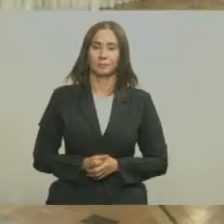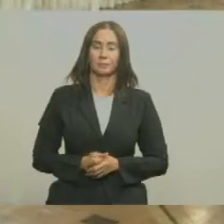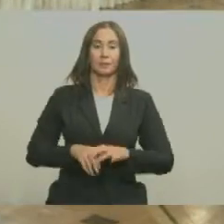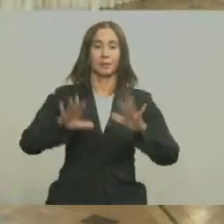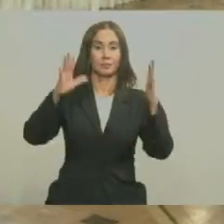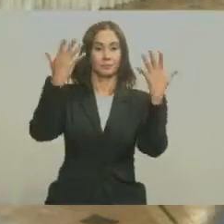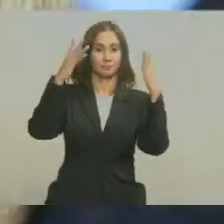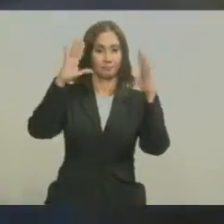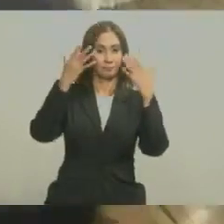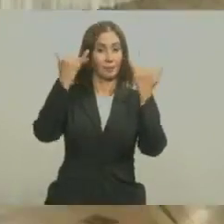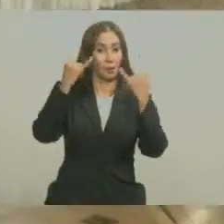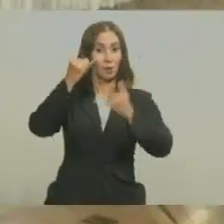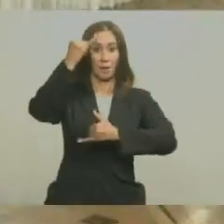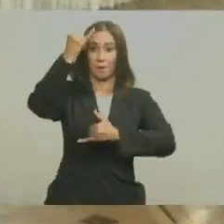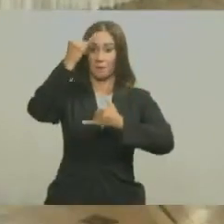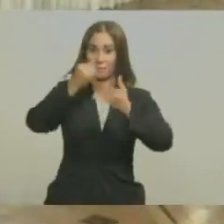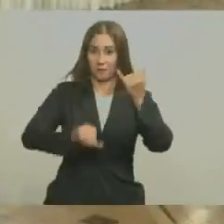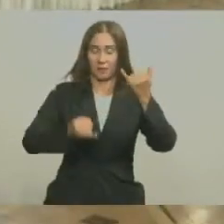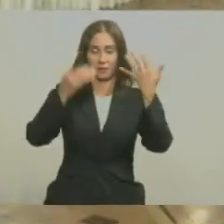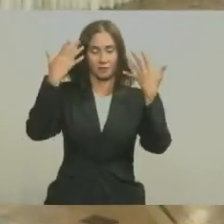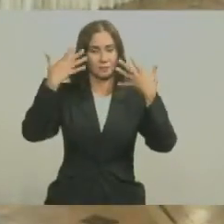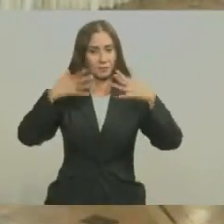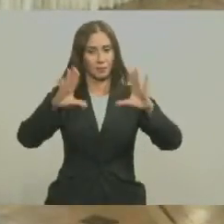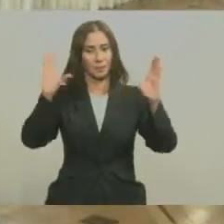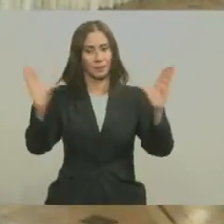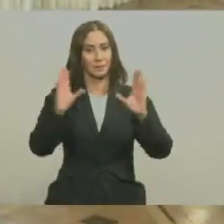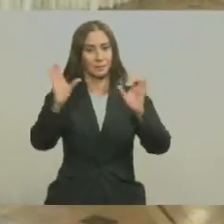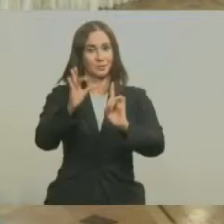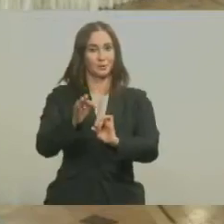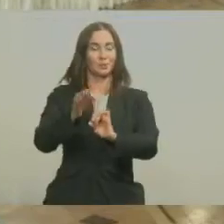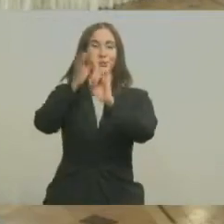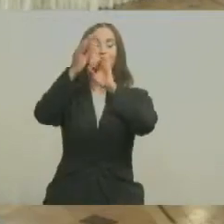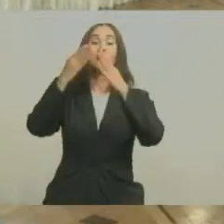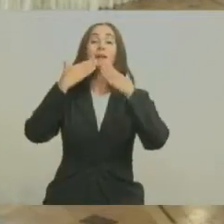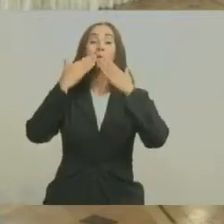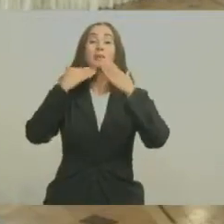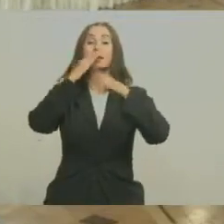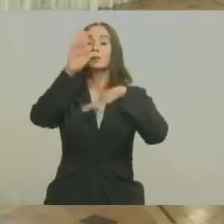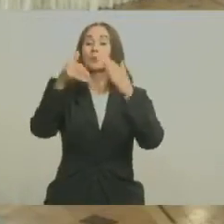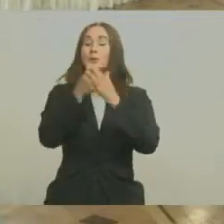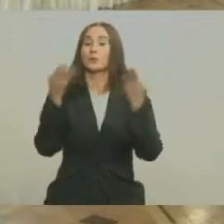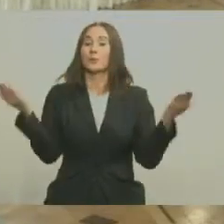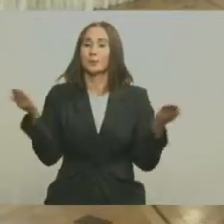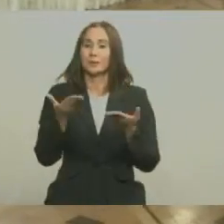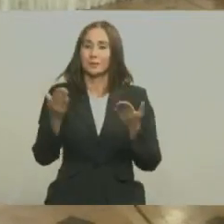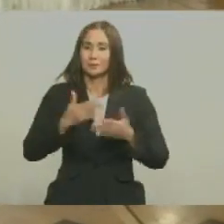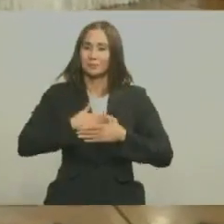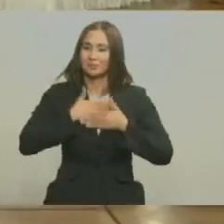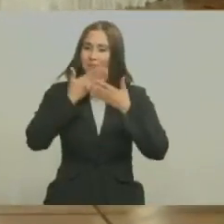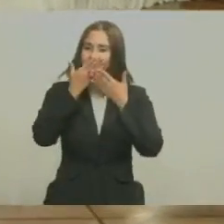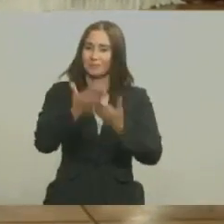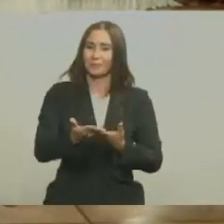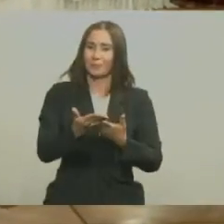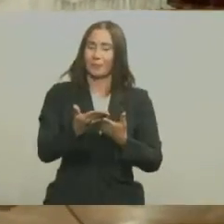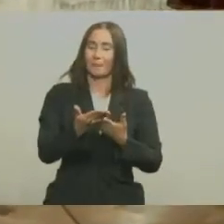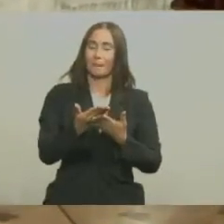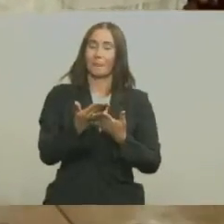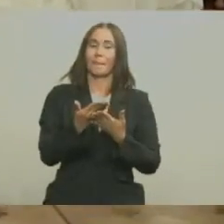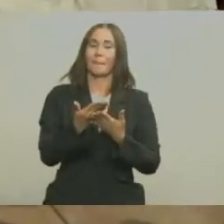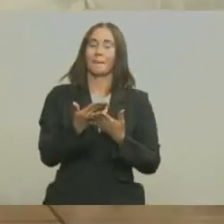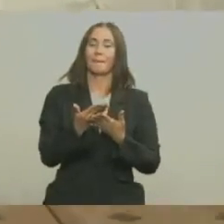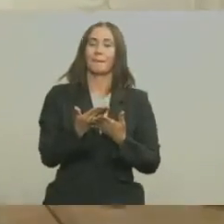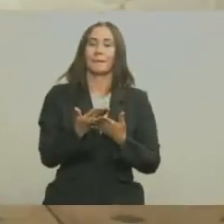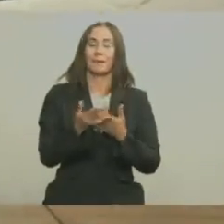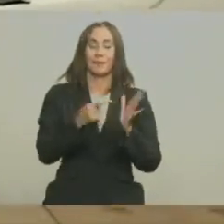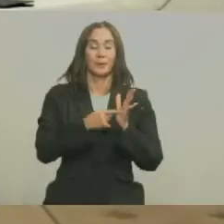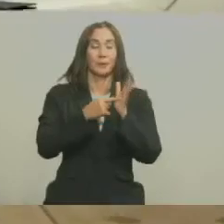De esta manera culminamos este acto especial, agradeciendo a todos los presentes. La voluntad férrea de nuestras autoridades,